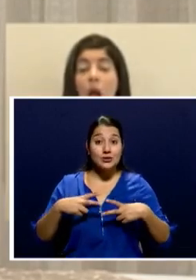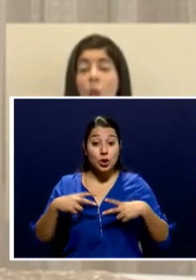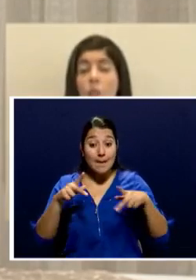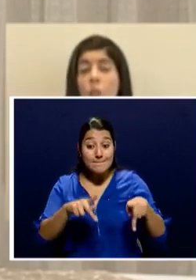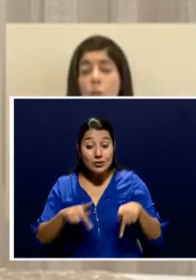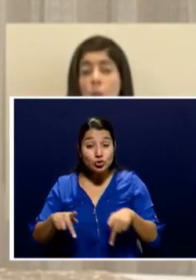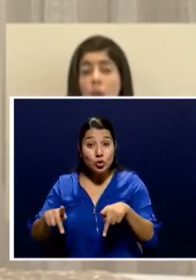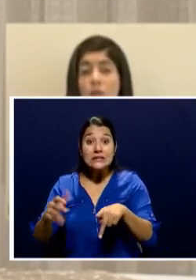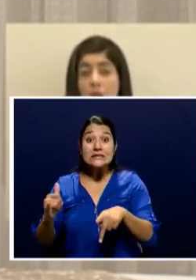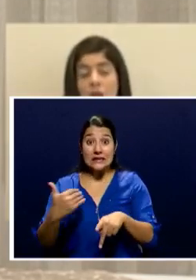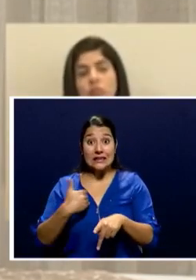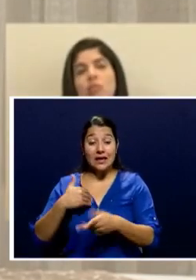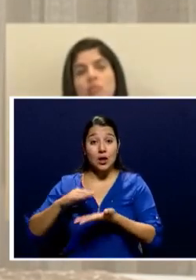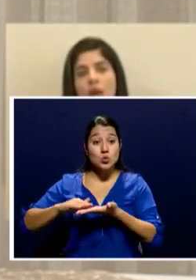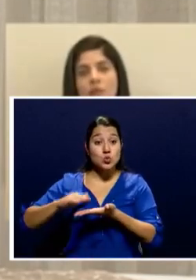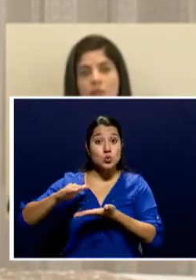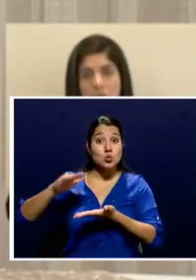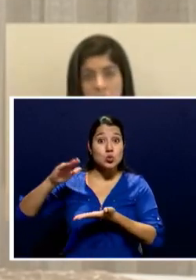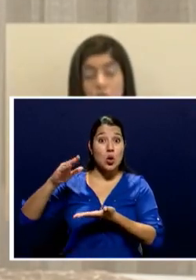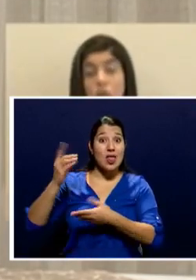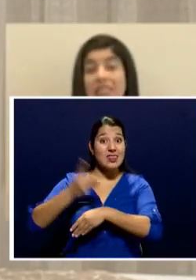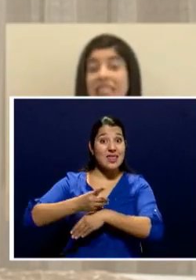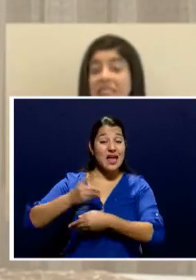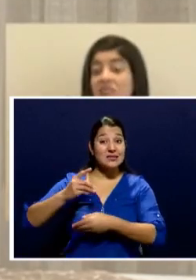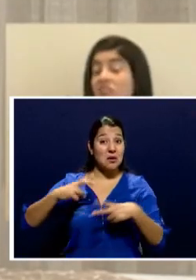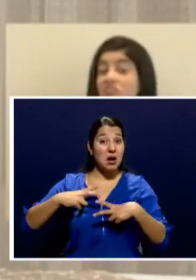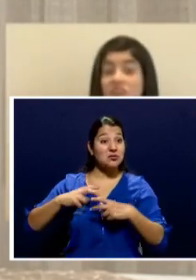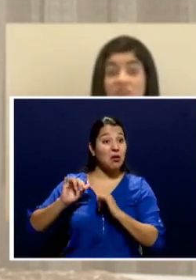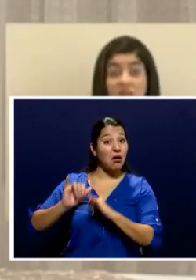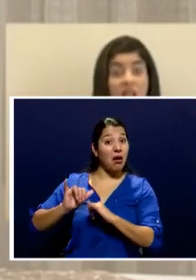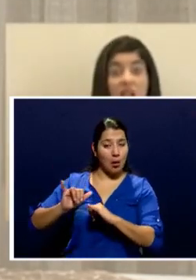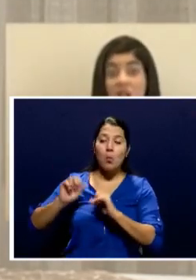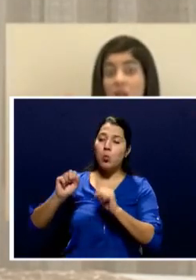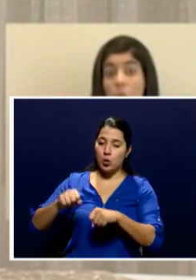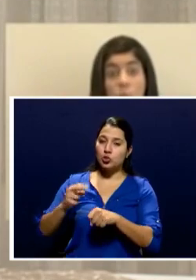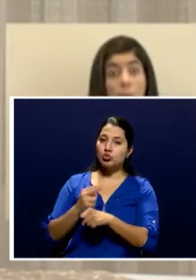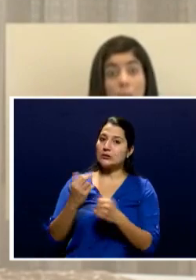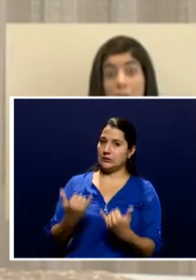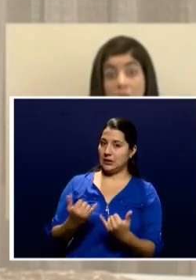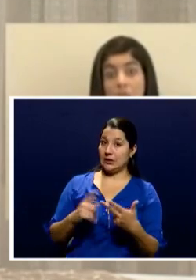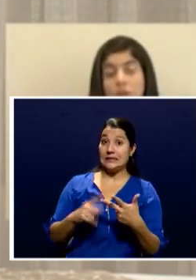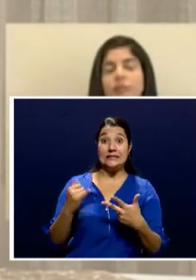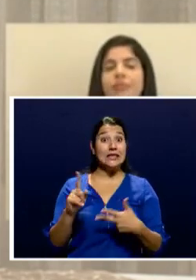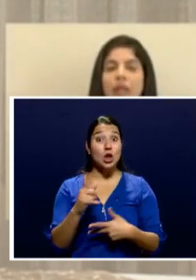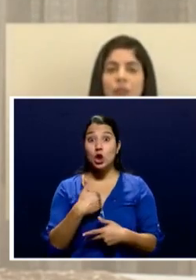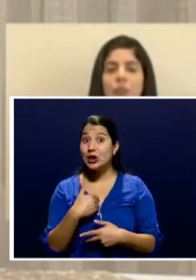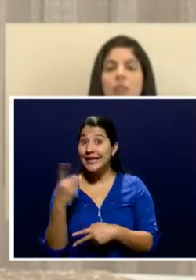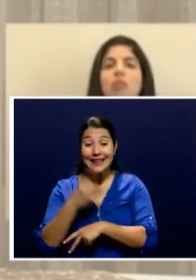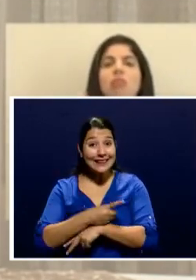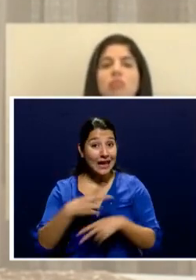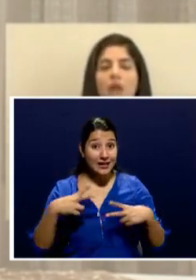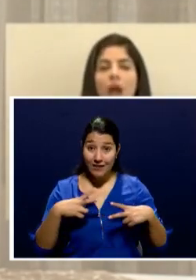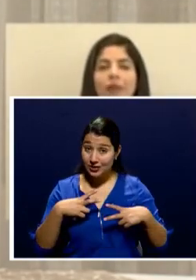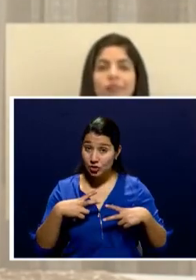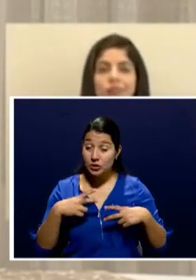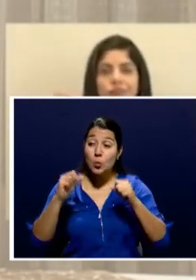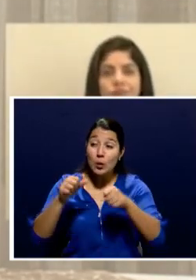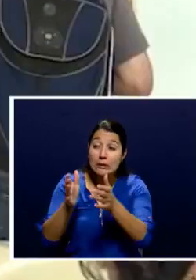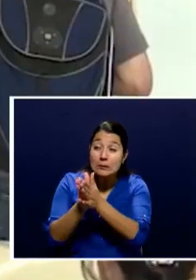acumulados periodos de vacaciones y en caso de que no tengan periodos acumulados, pues se les estaría dando un adelanto de